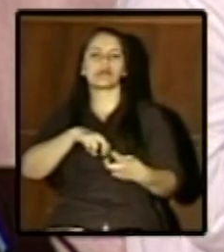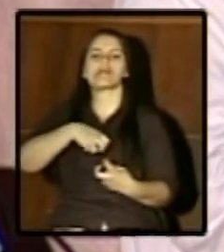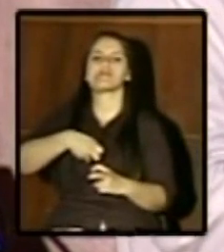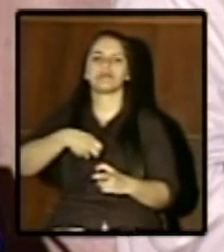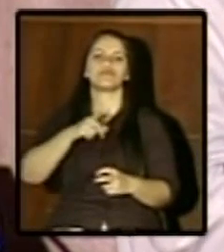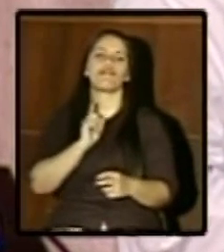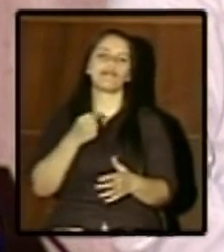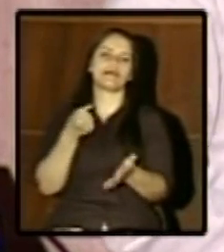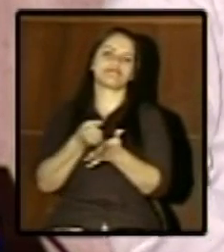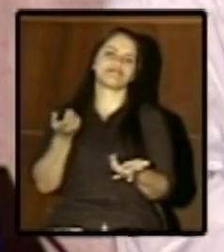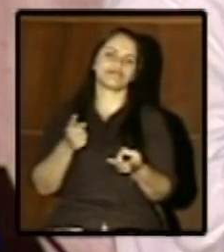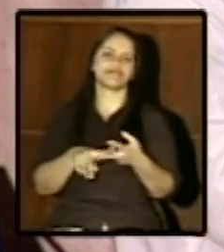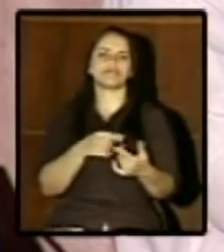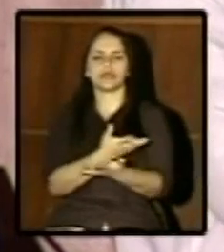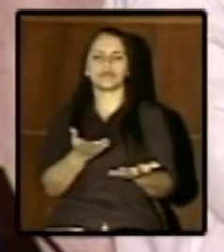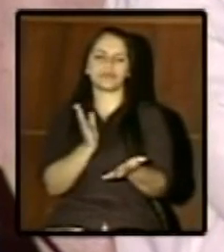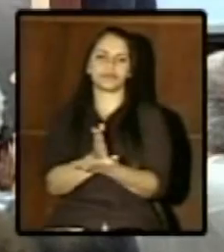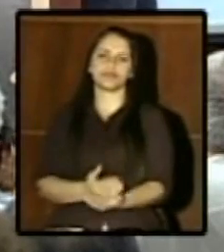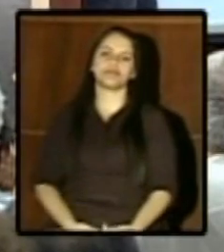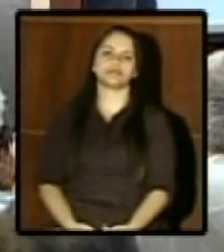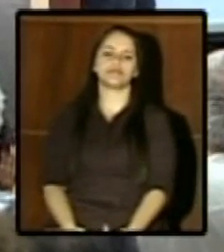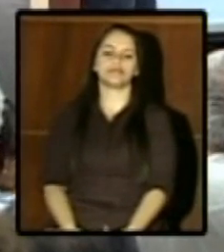articulación disfuncional por un trauma severo.